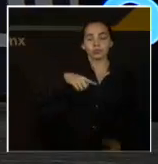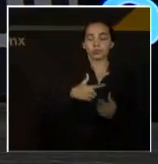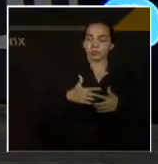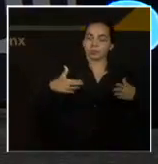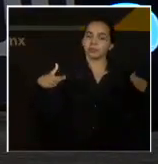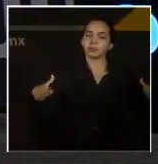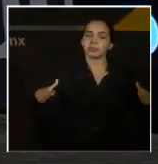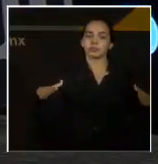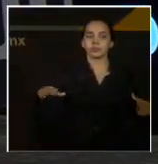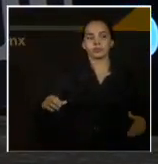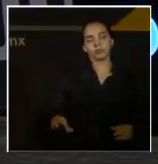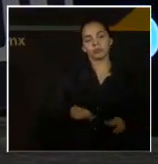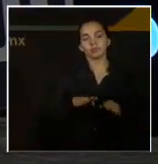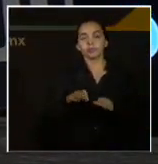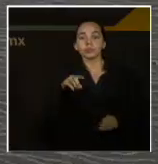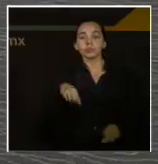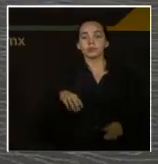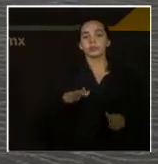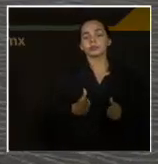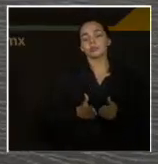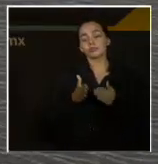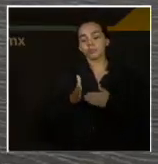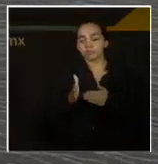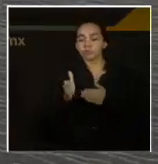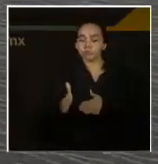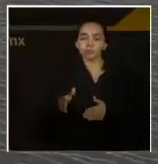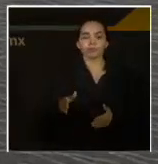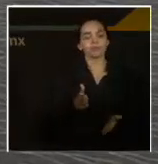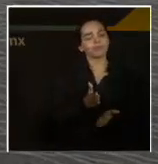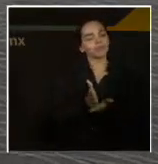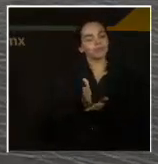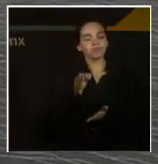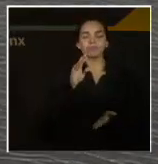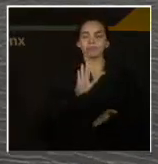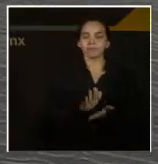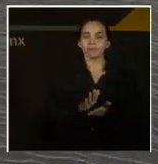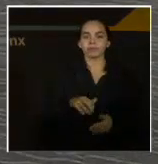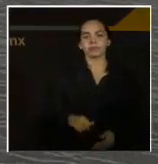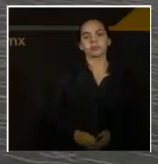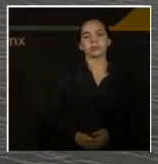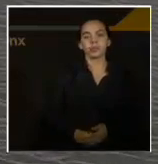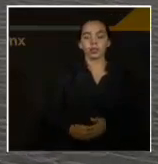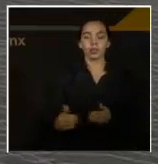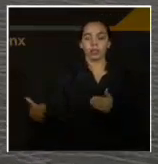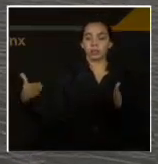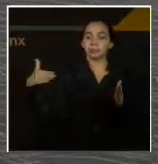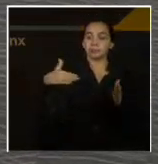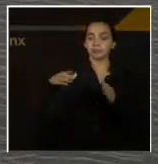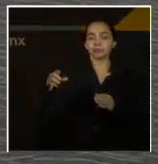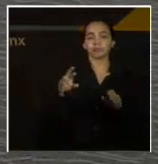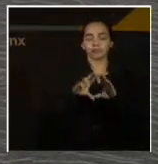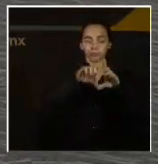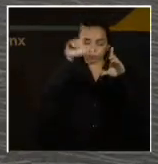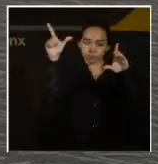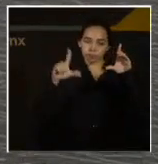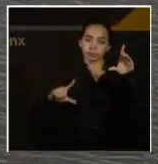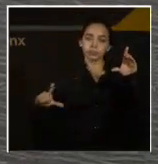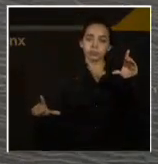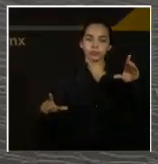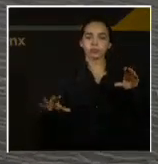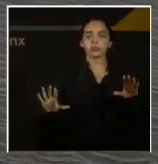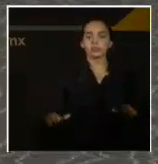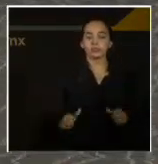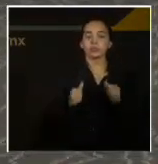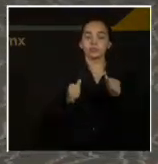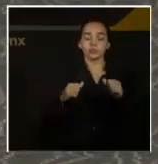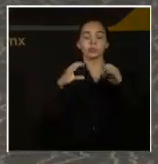gran oportunidad para desarrollarse plenamente. Somos referente a nivel nacional en materia de